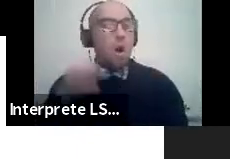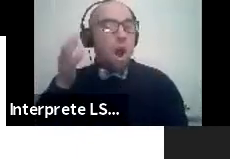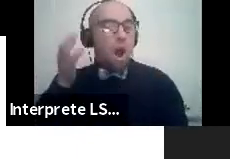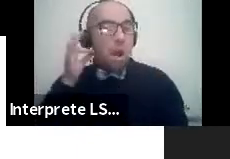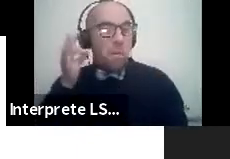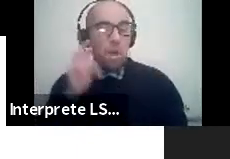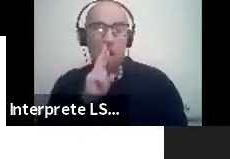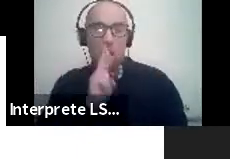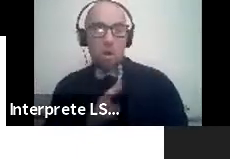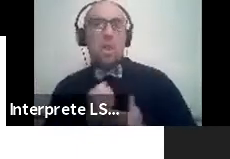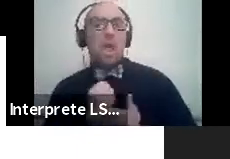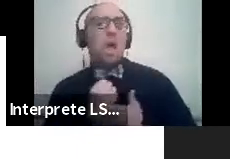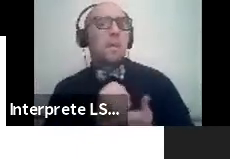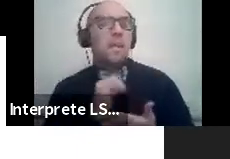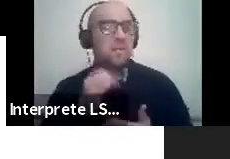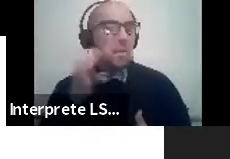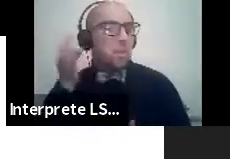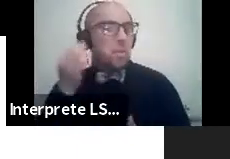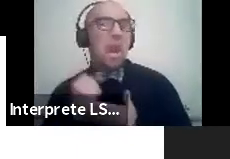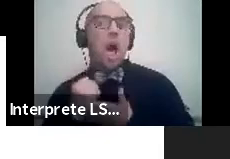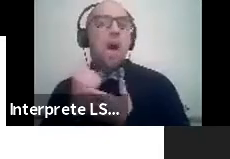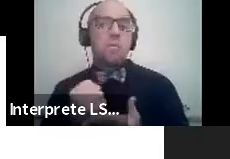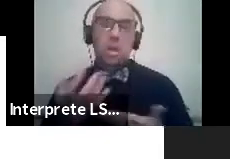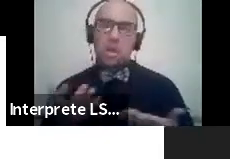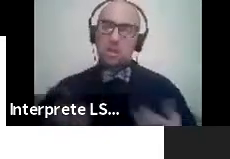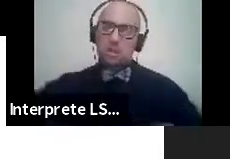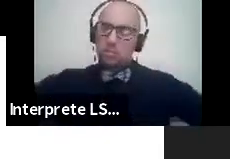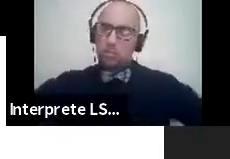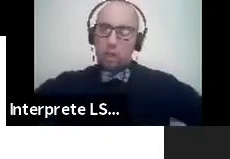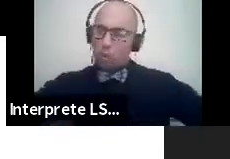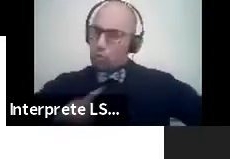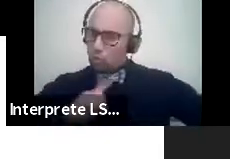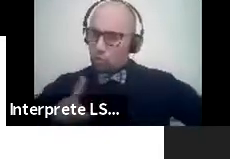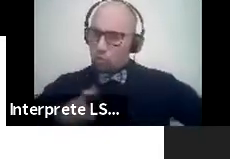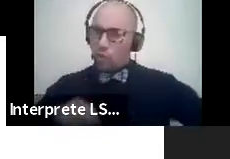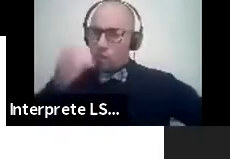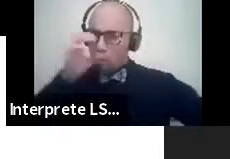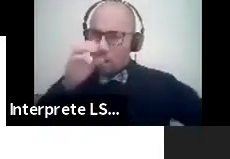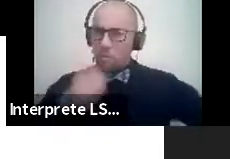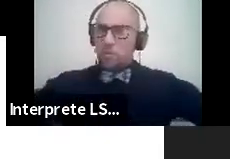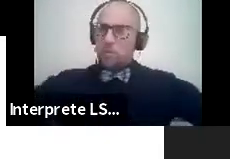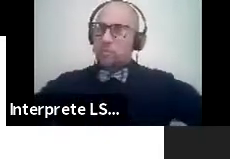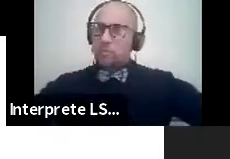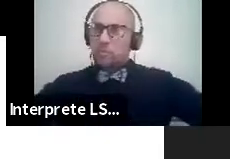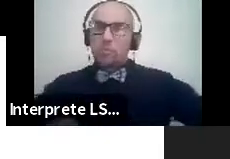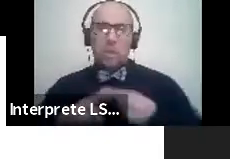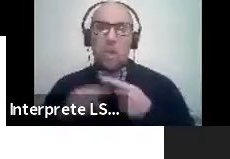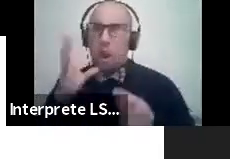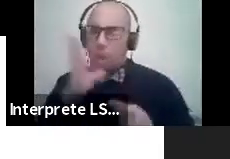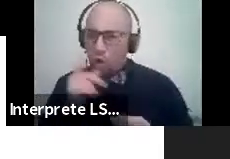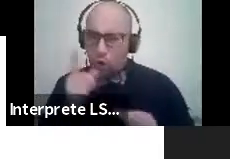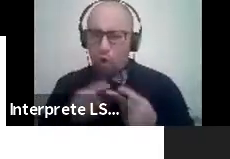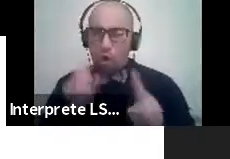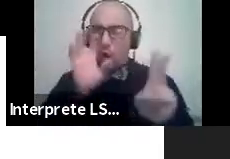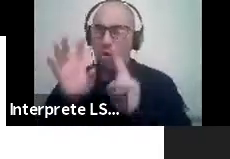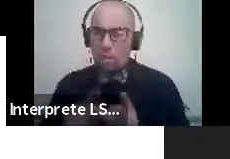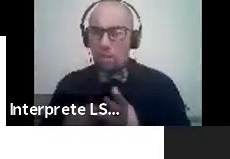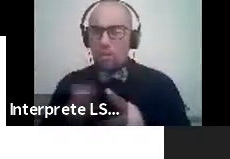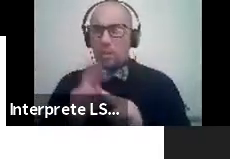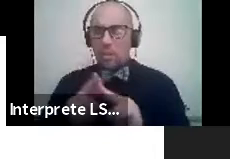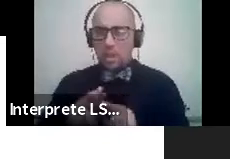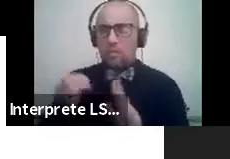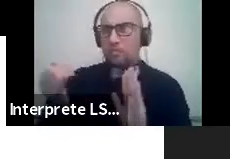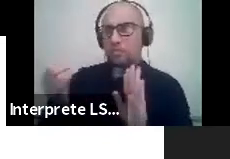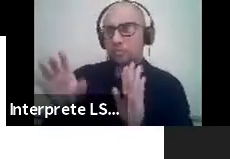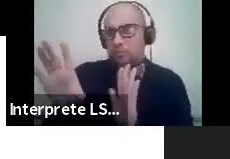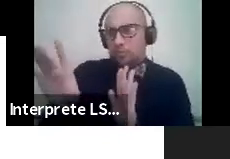rol de asistentes en la ciencia, y buscábamos que los colores, los elementos, generaran una